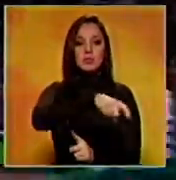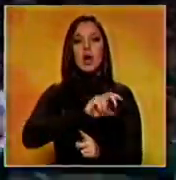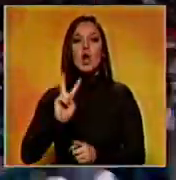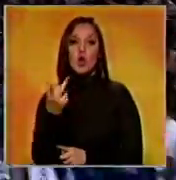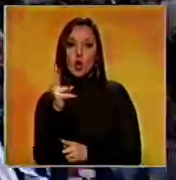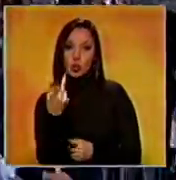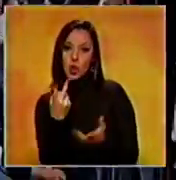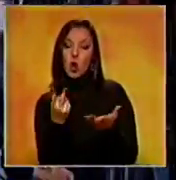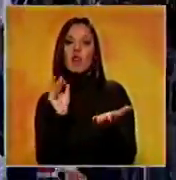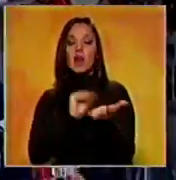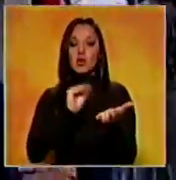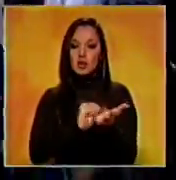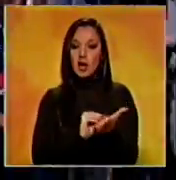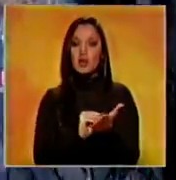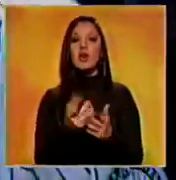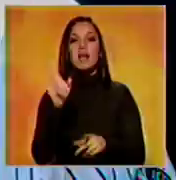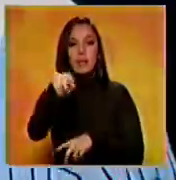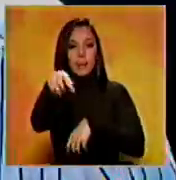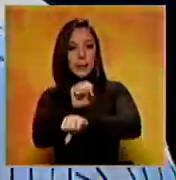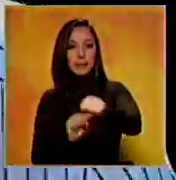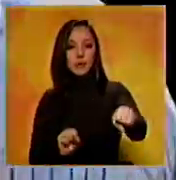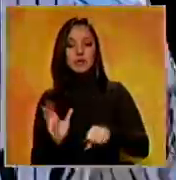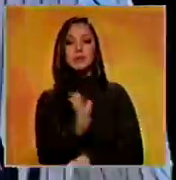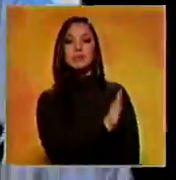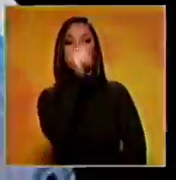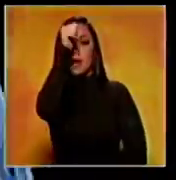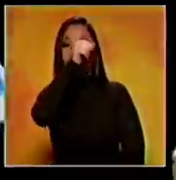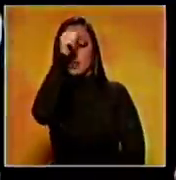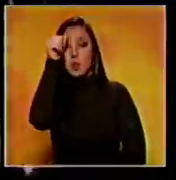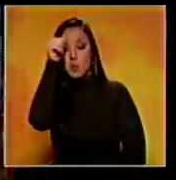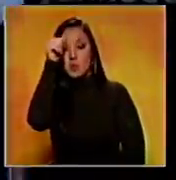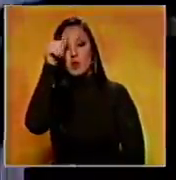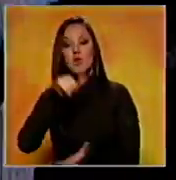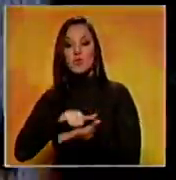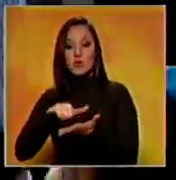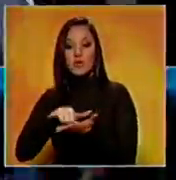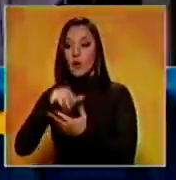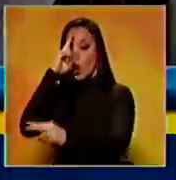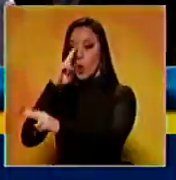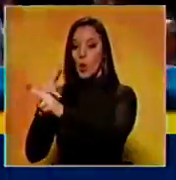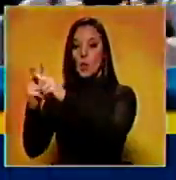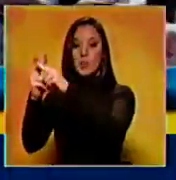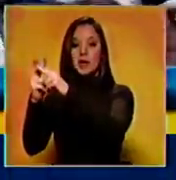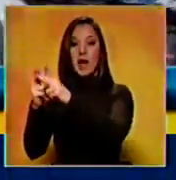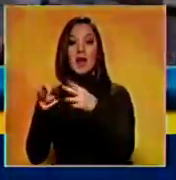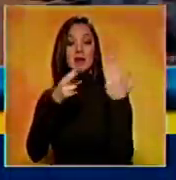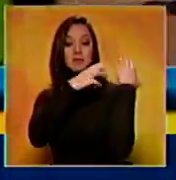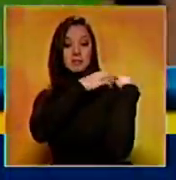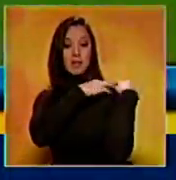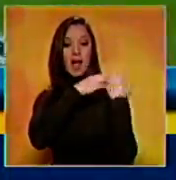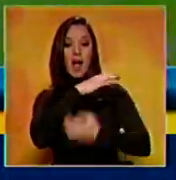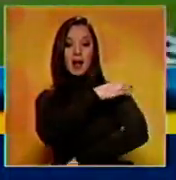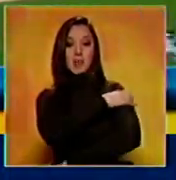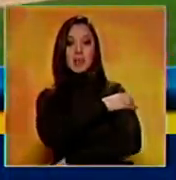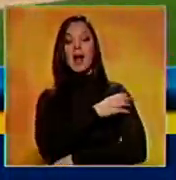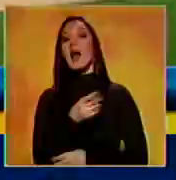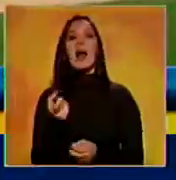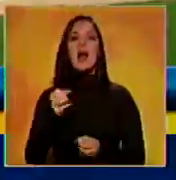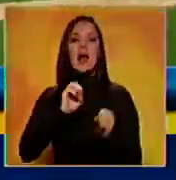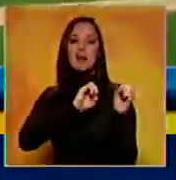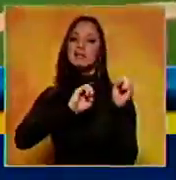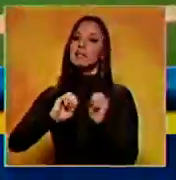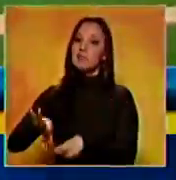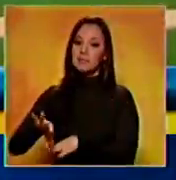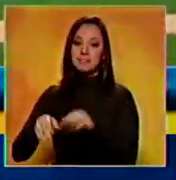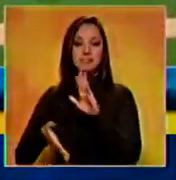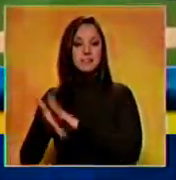anotada, pasaporte y ponche. Este domingo los Yankees de Nueva York realizaron un homenaje al capitán Derek Jeter, quien se retirará al final de la temporada